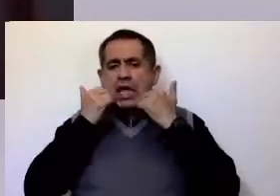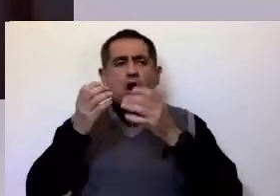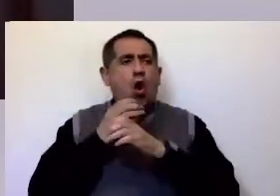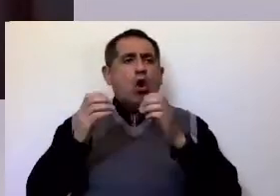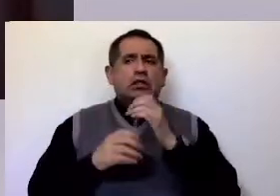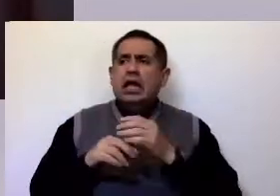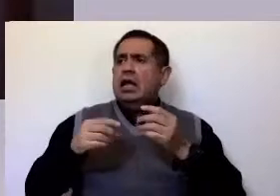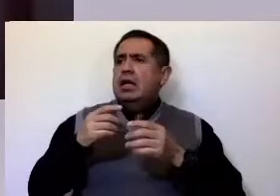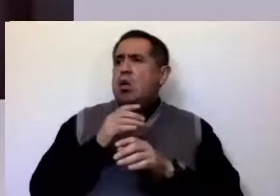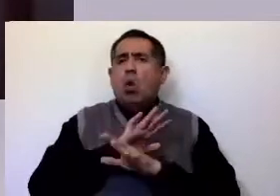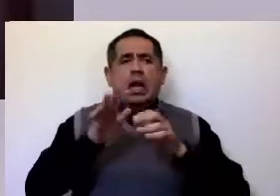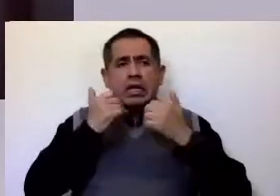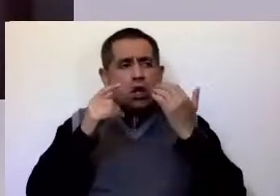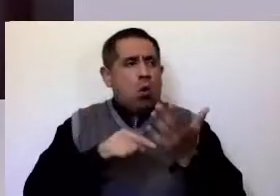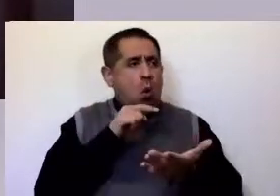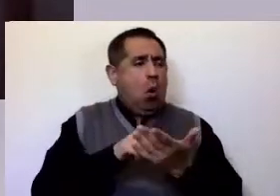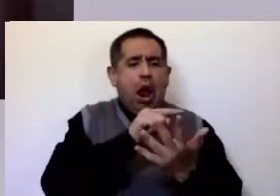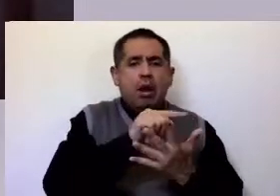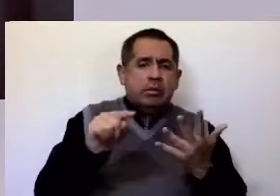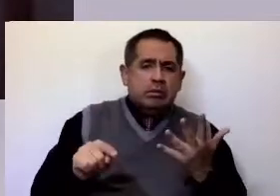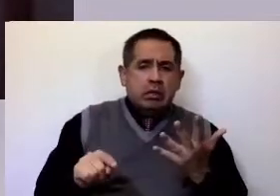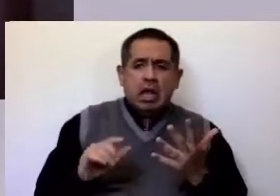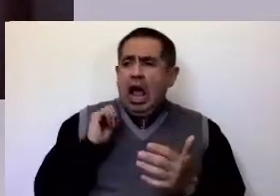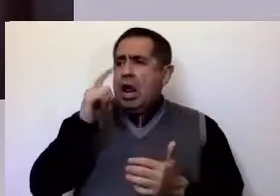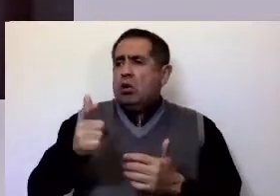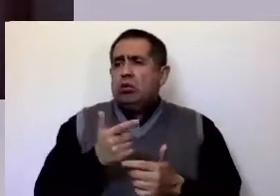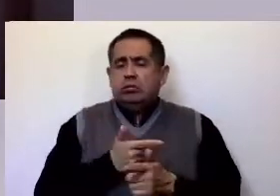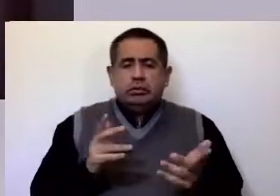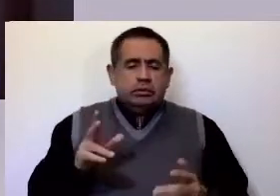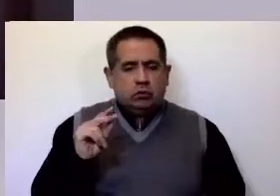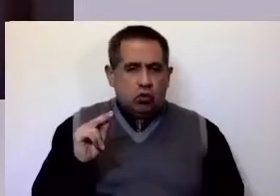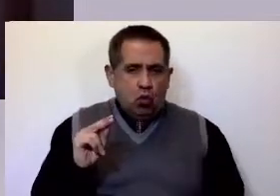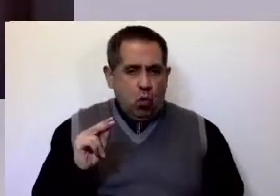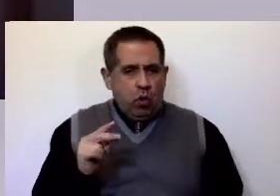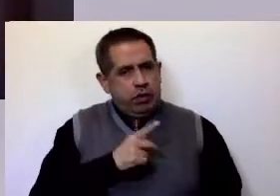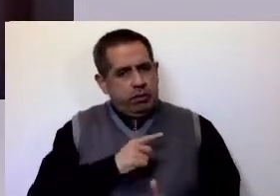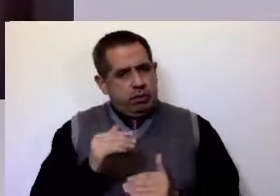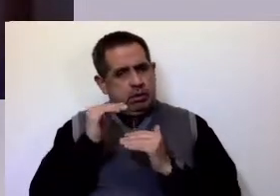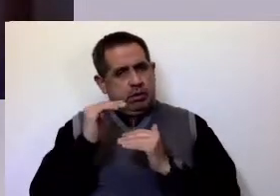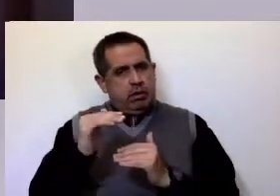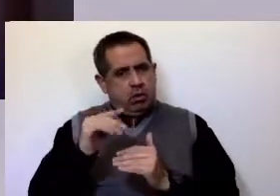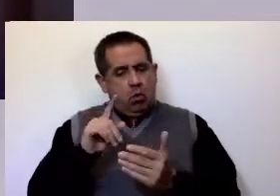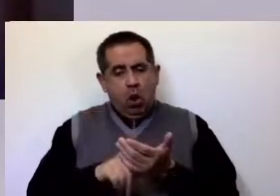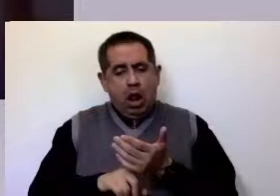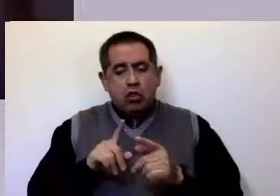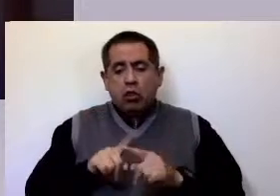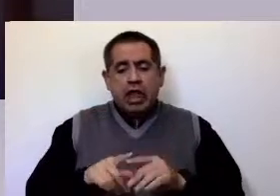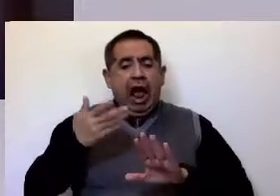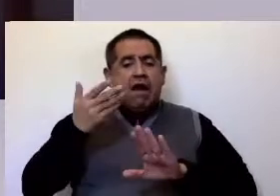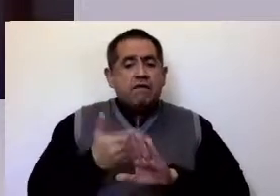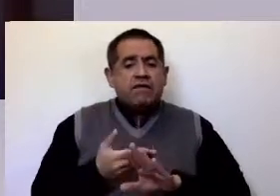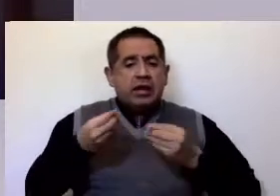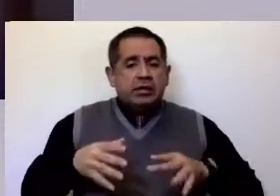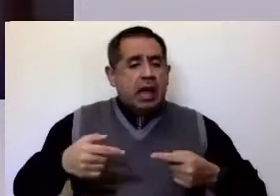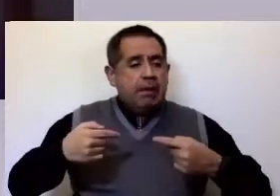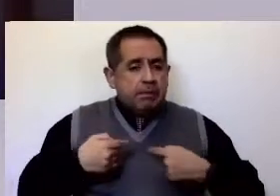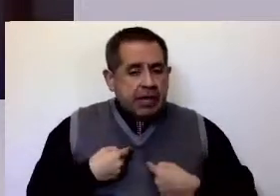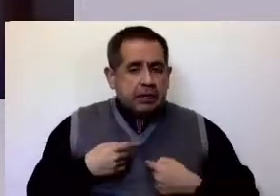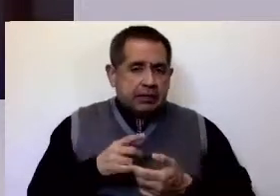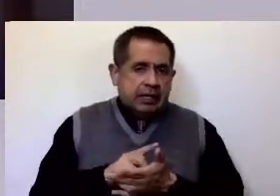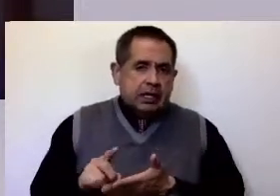cualquier lugar por cualquier situación sin acreditar la afectación al derecho que se está